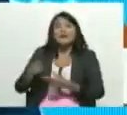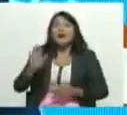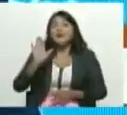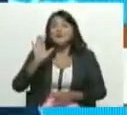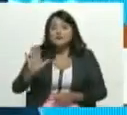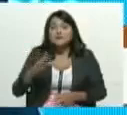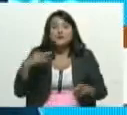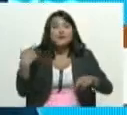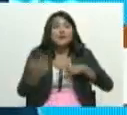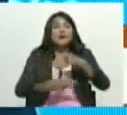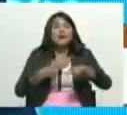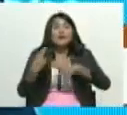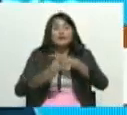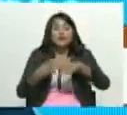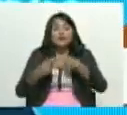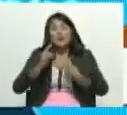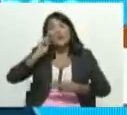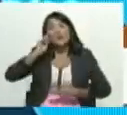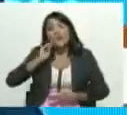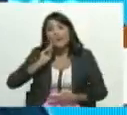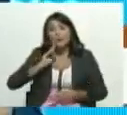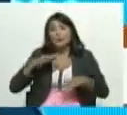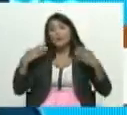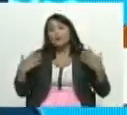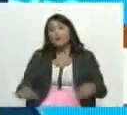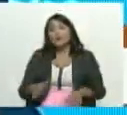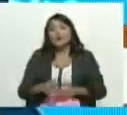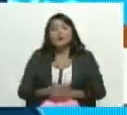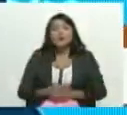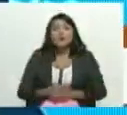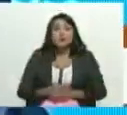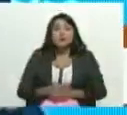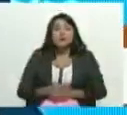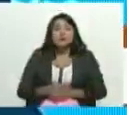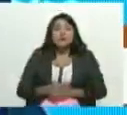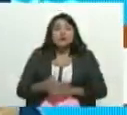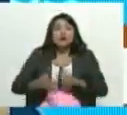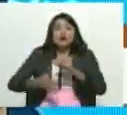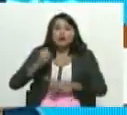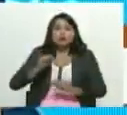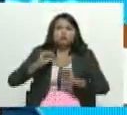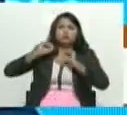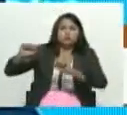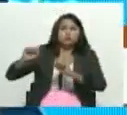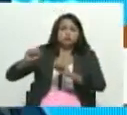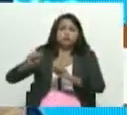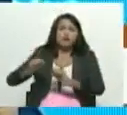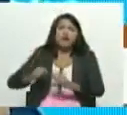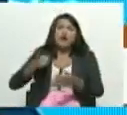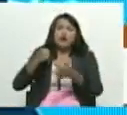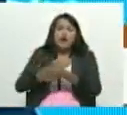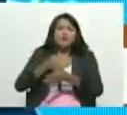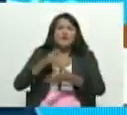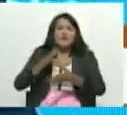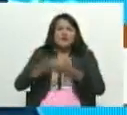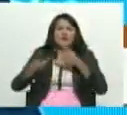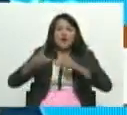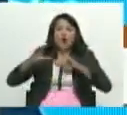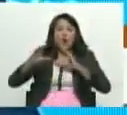revolución bolivariana se ha sometido A las pruebas más duras No solo venció un golpe mediático el primero que se hizo en el mundo